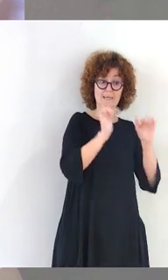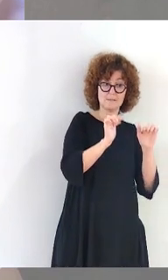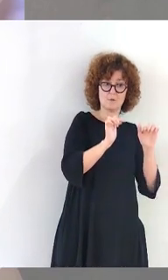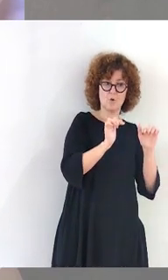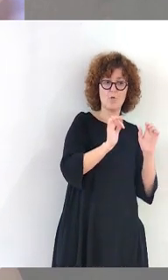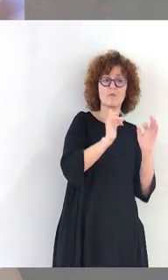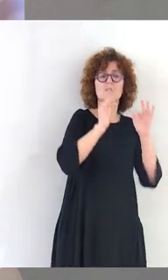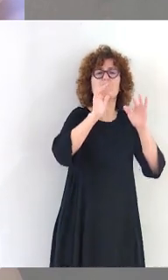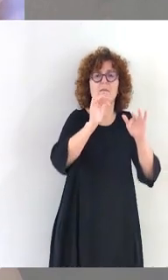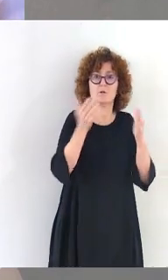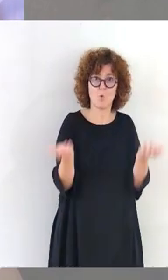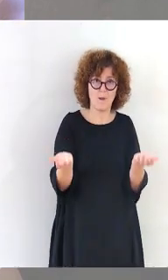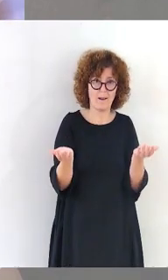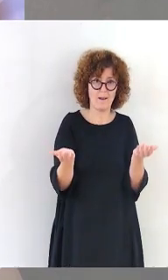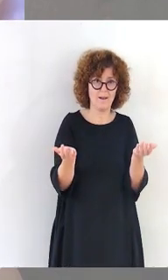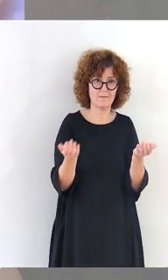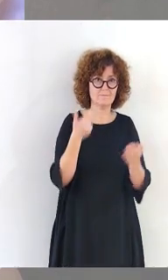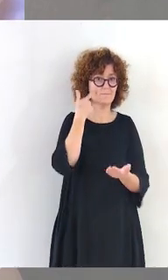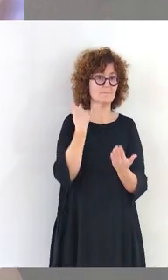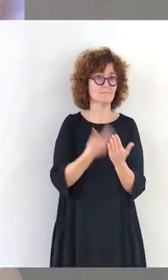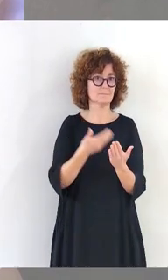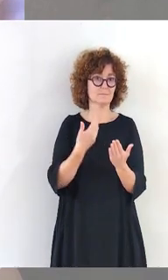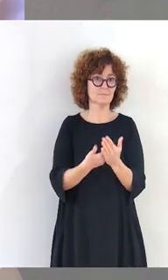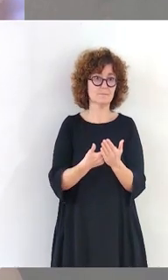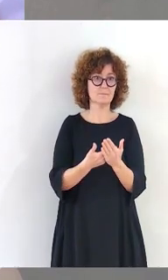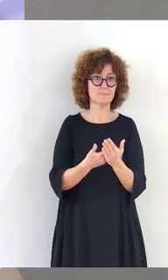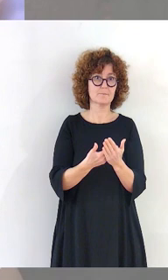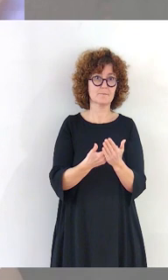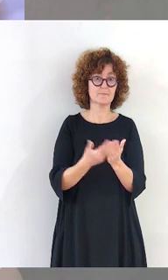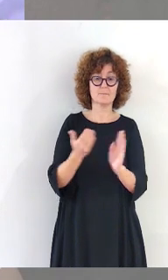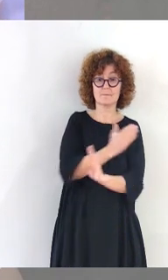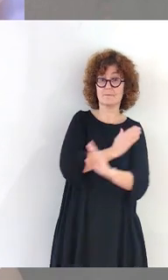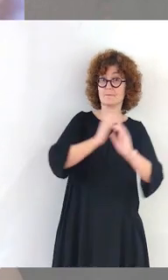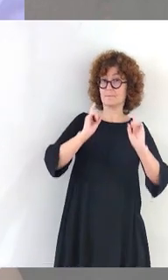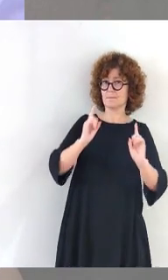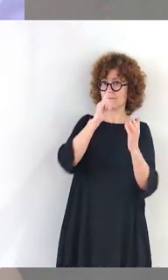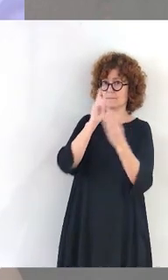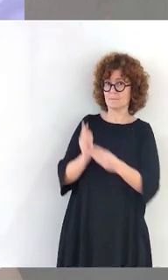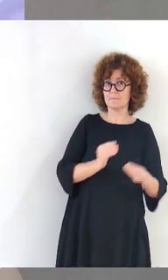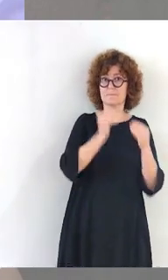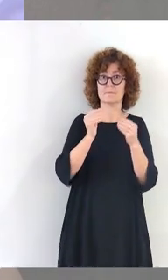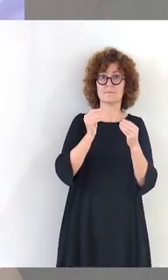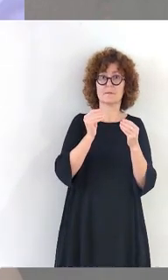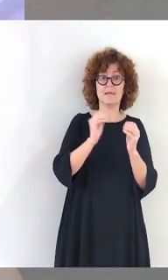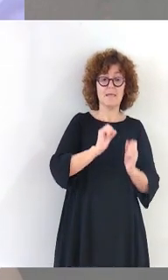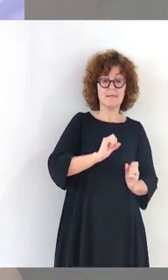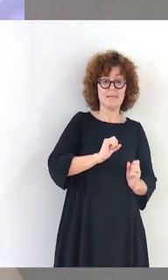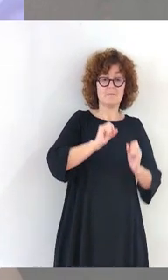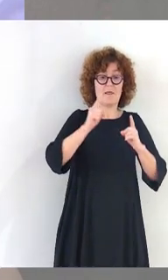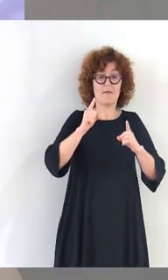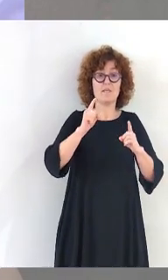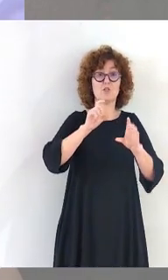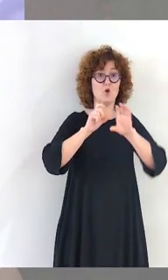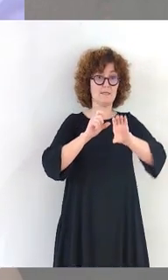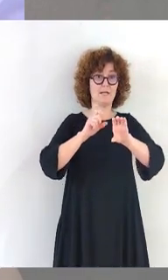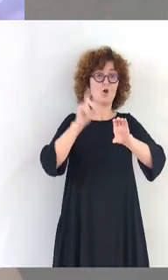tener más tenemos muchas más evidencias para poder predecir el desplazamiento interno que el desplazamiento a través de